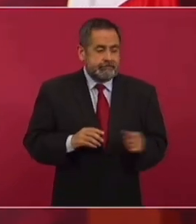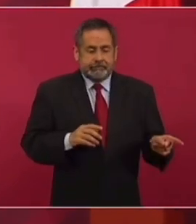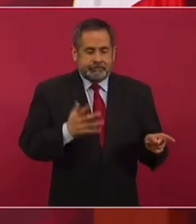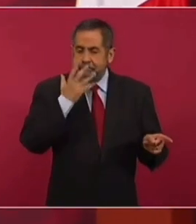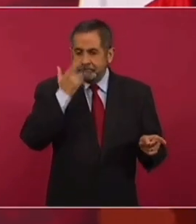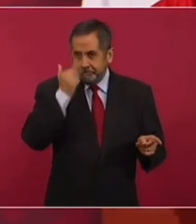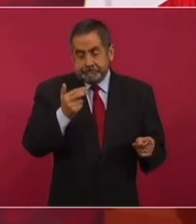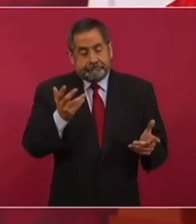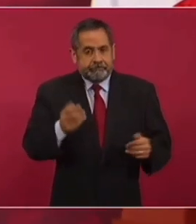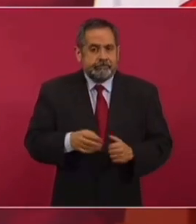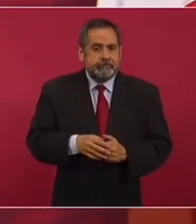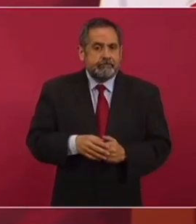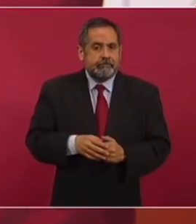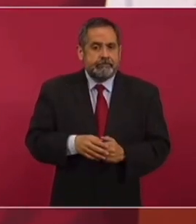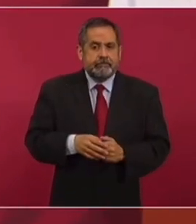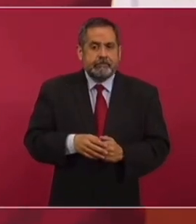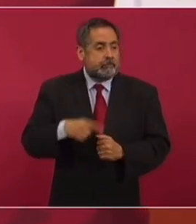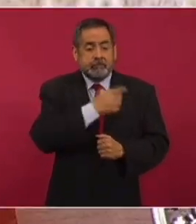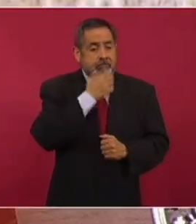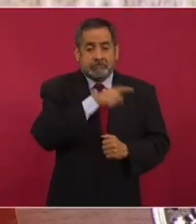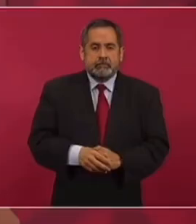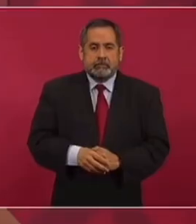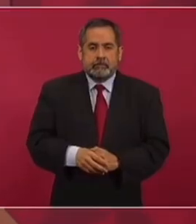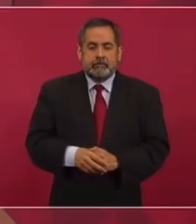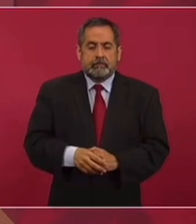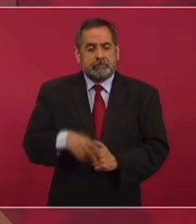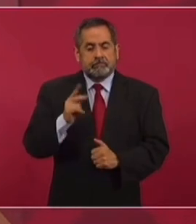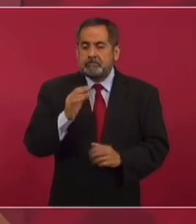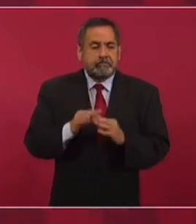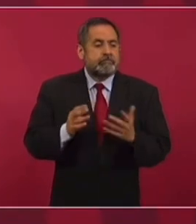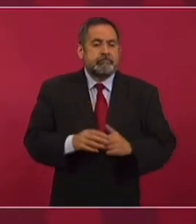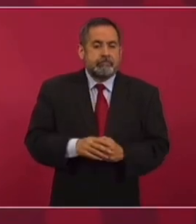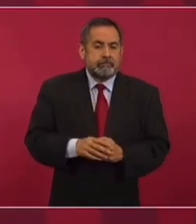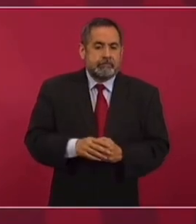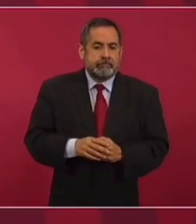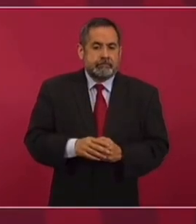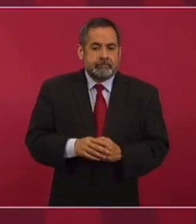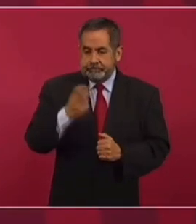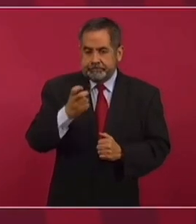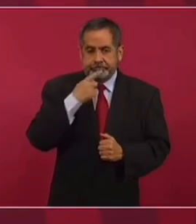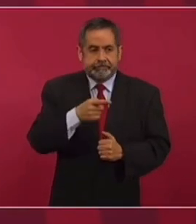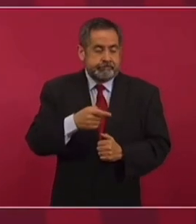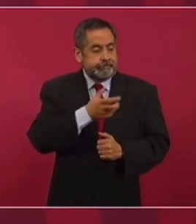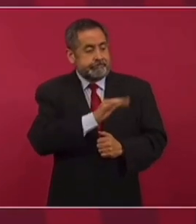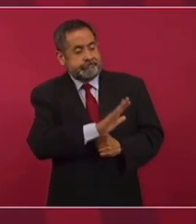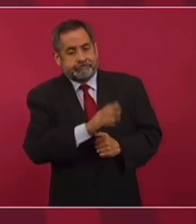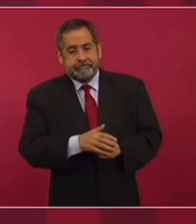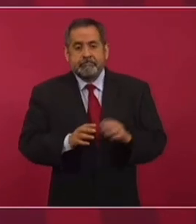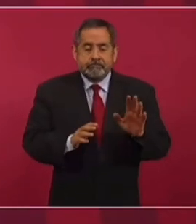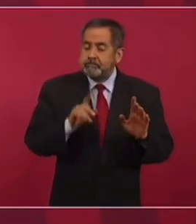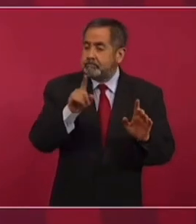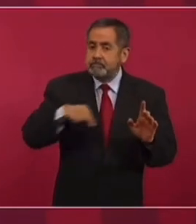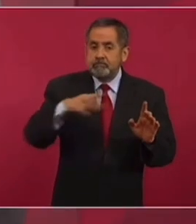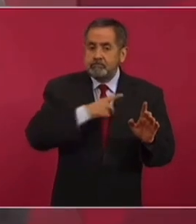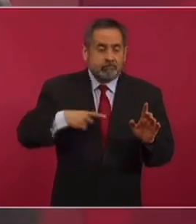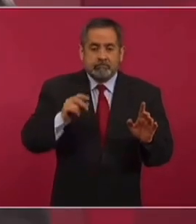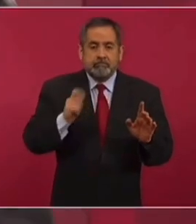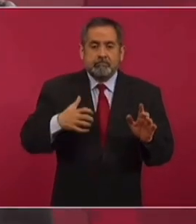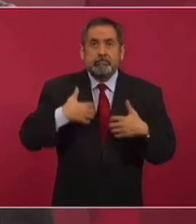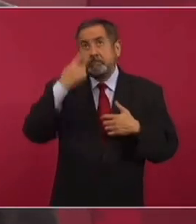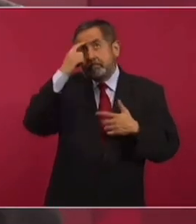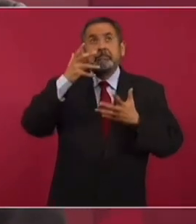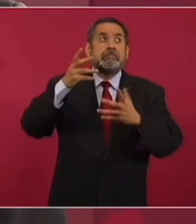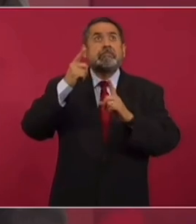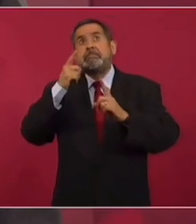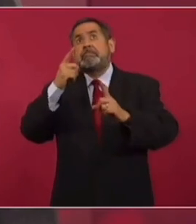irracional, así sucede. Pero bueno, así es la condición humana. Y no debemos estar aspirando